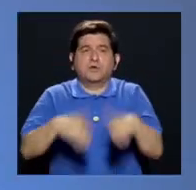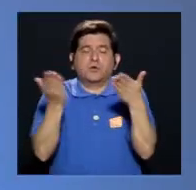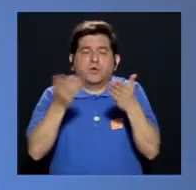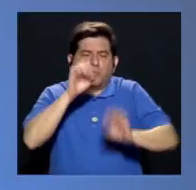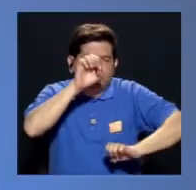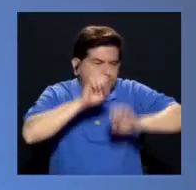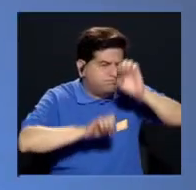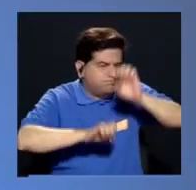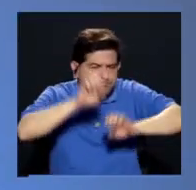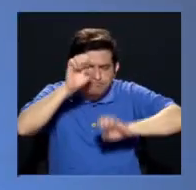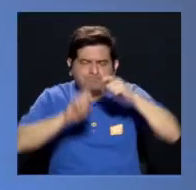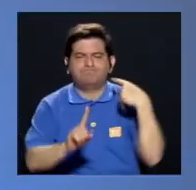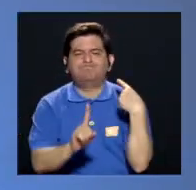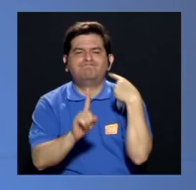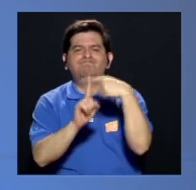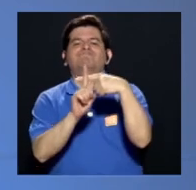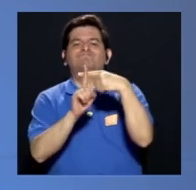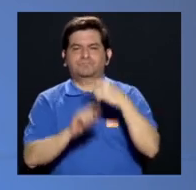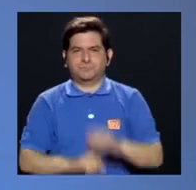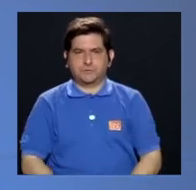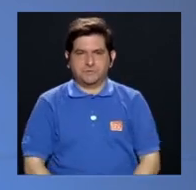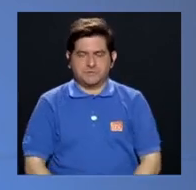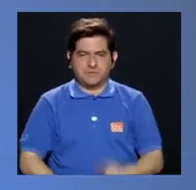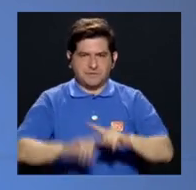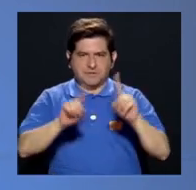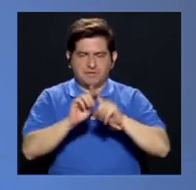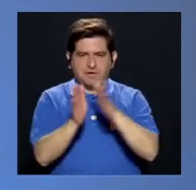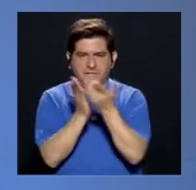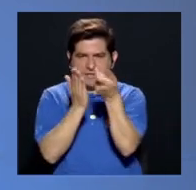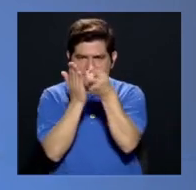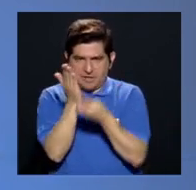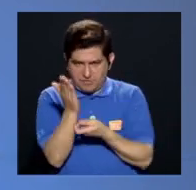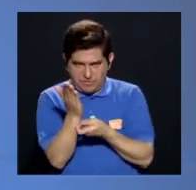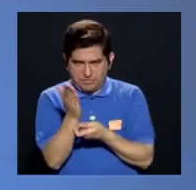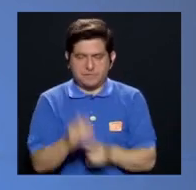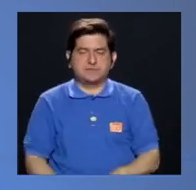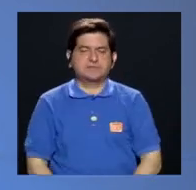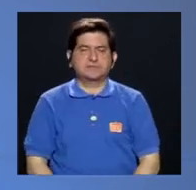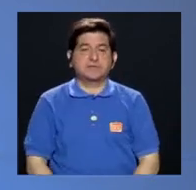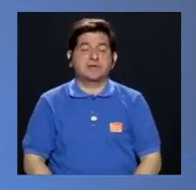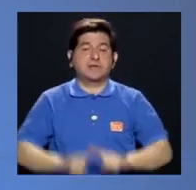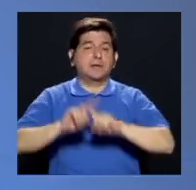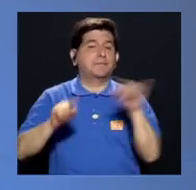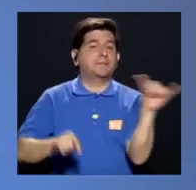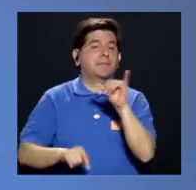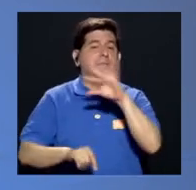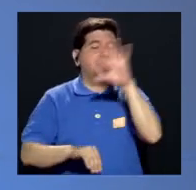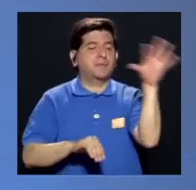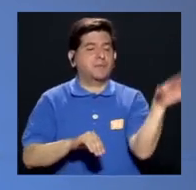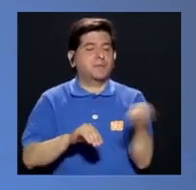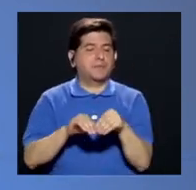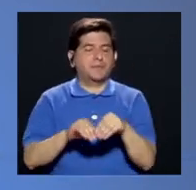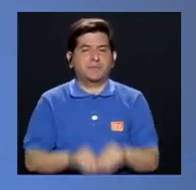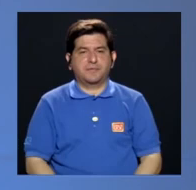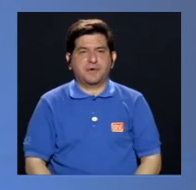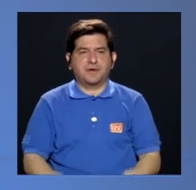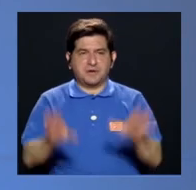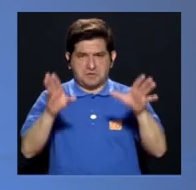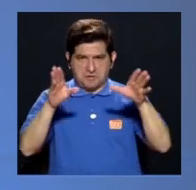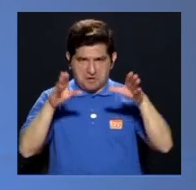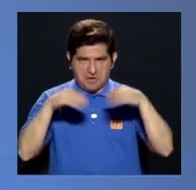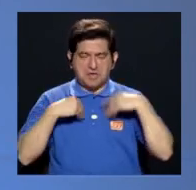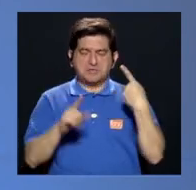la evaluación positiva de las revistas, por un lado, pero también de la